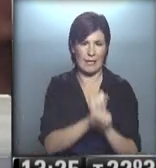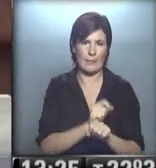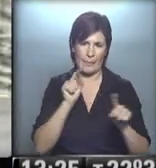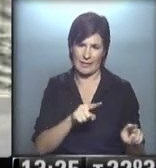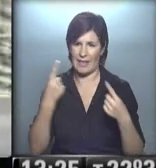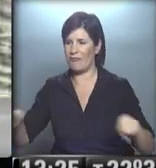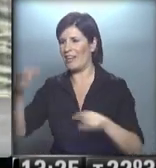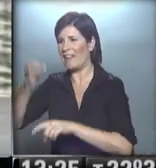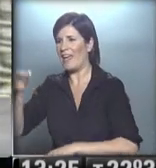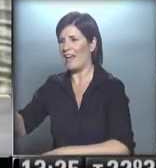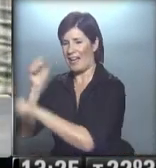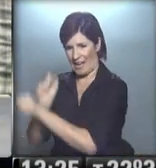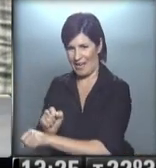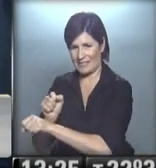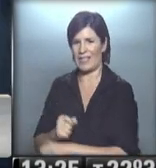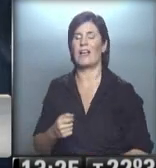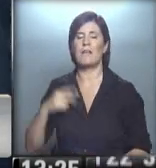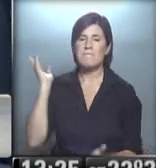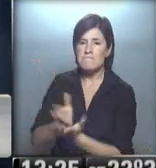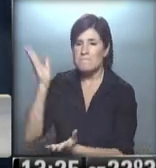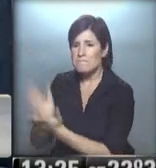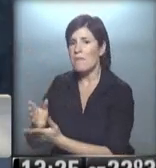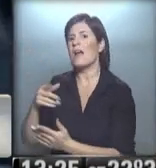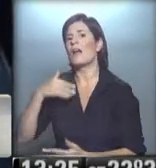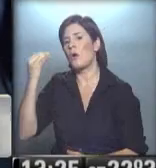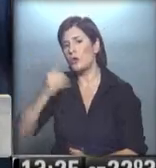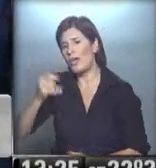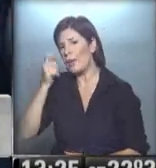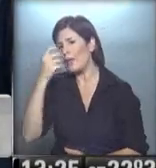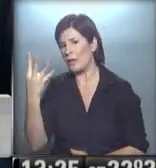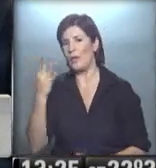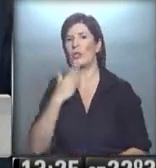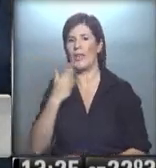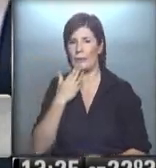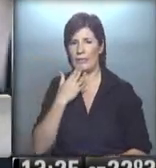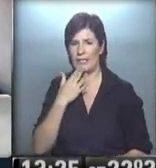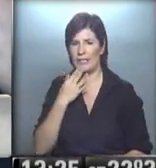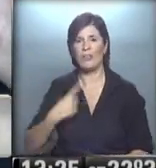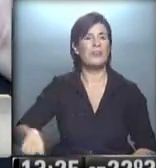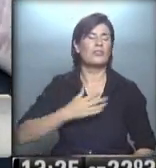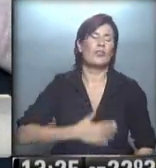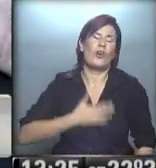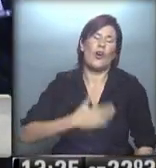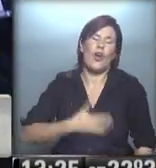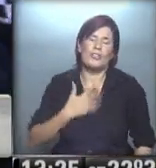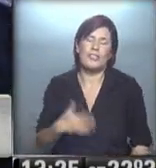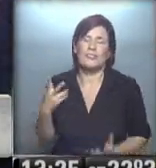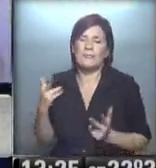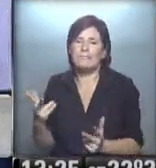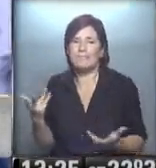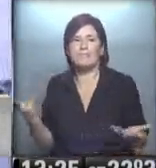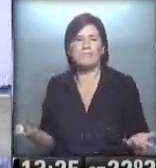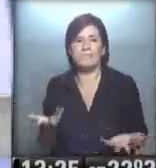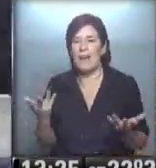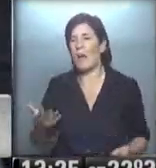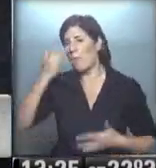esta sentencia se van a leer el 24 de abril. La verdad que estamos contentos. ¿Qué les puedo decir, chicos? Algo de